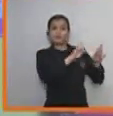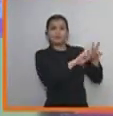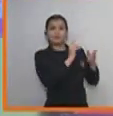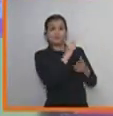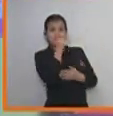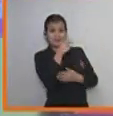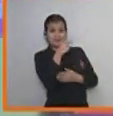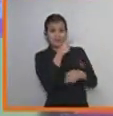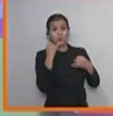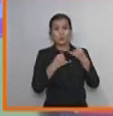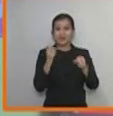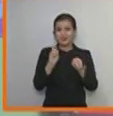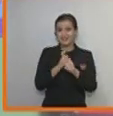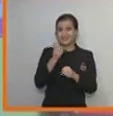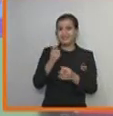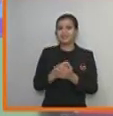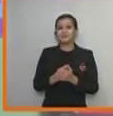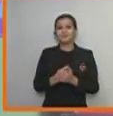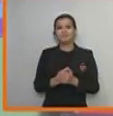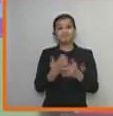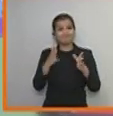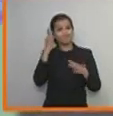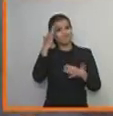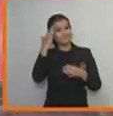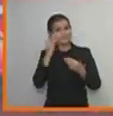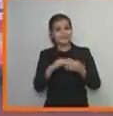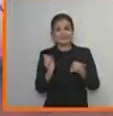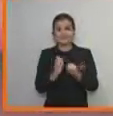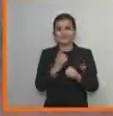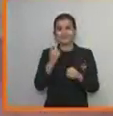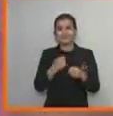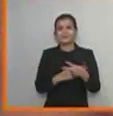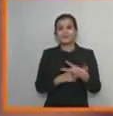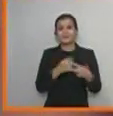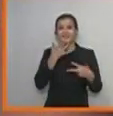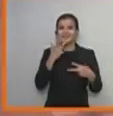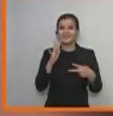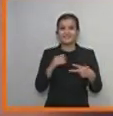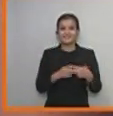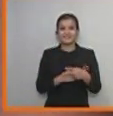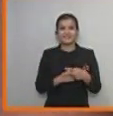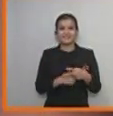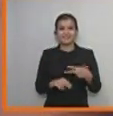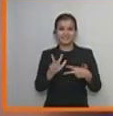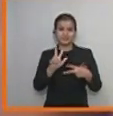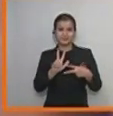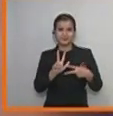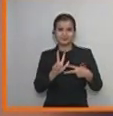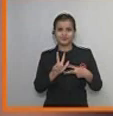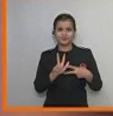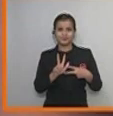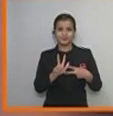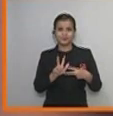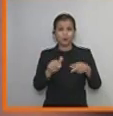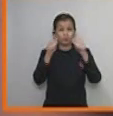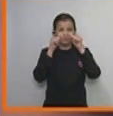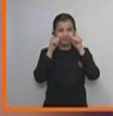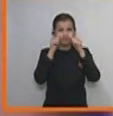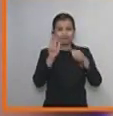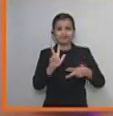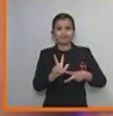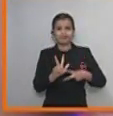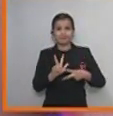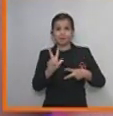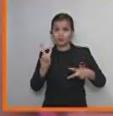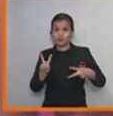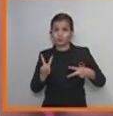para que juegues y ganes. A lo Catracho viene su primer número ganador, su primer dígito, suerte, porque este es el 3. Segundo dígito, atentos, este